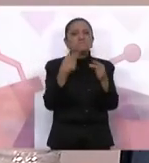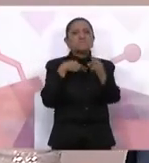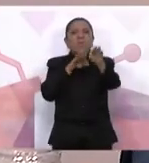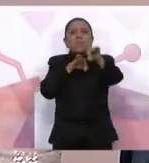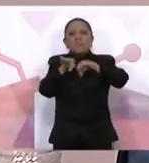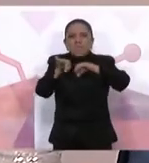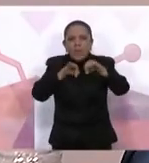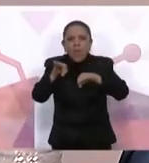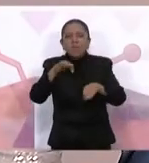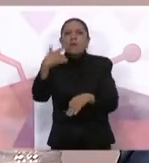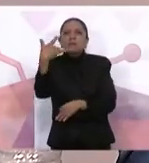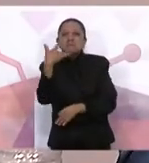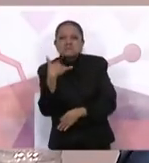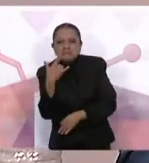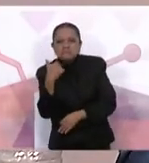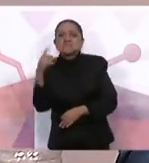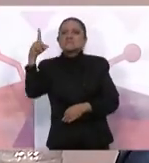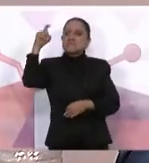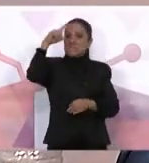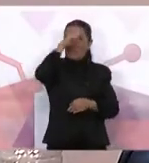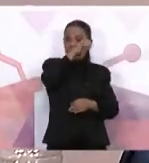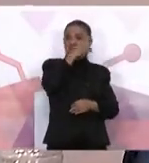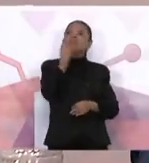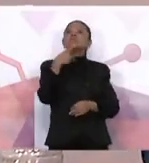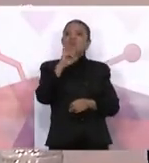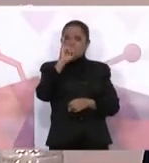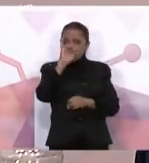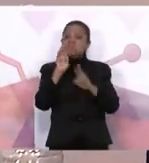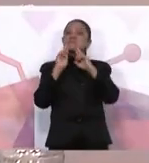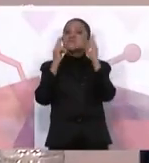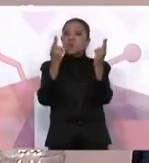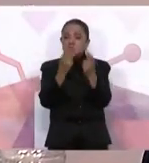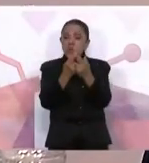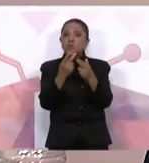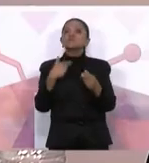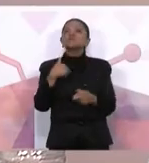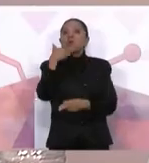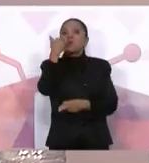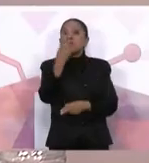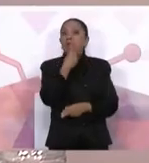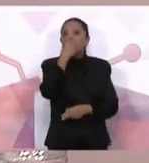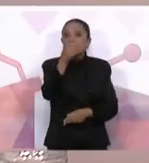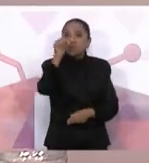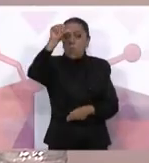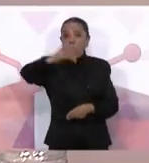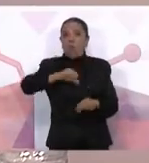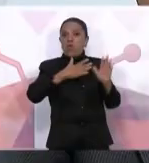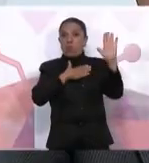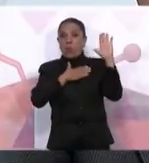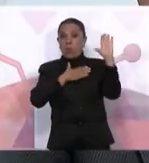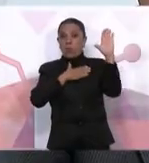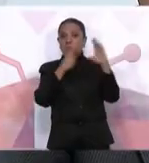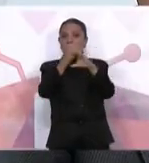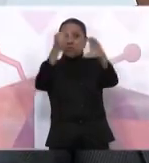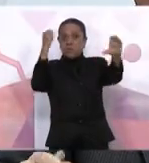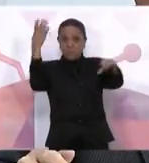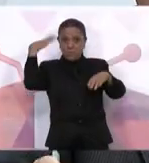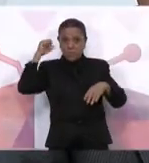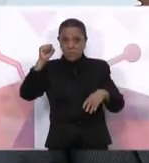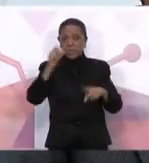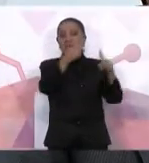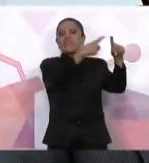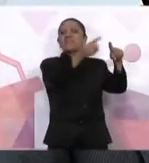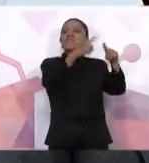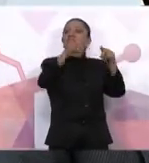difícil sin embargo la reunión se llevó a cabo y yo quiero decirles que hoy tenemos un compromiso con los transportistas de morelos de las diferentes regiones del